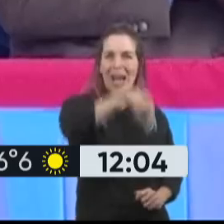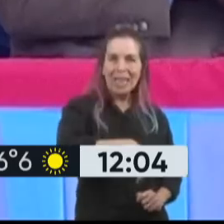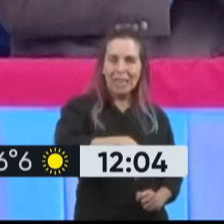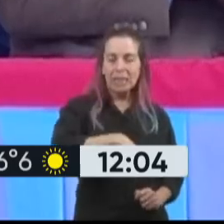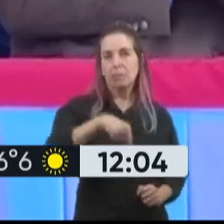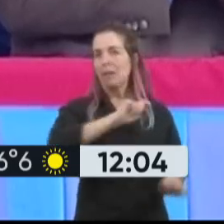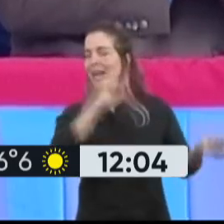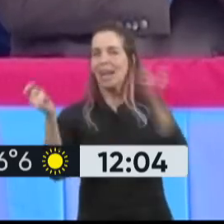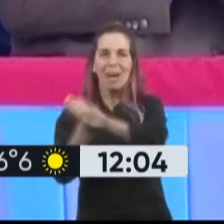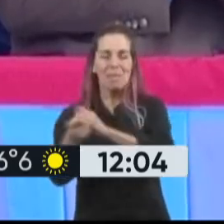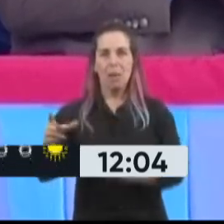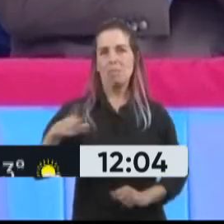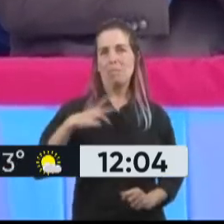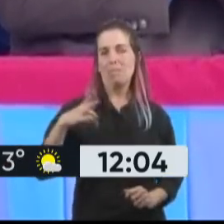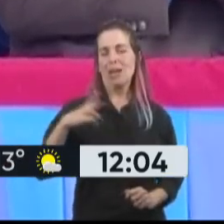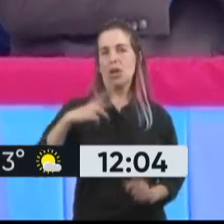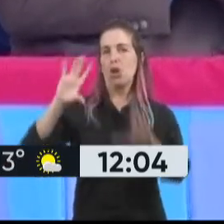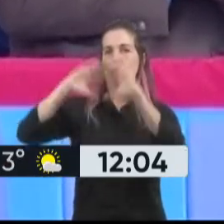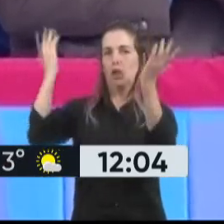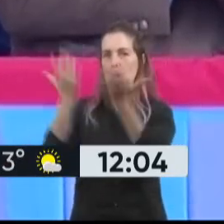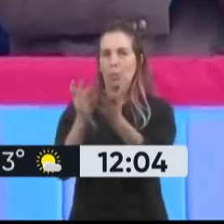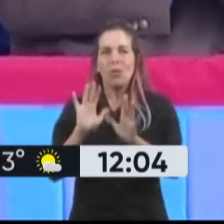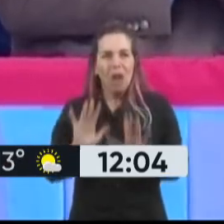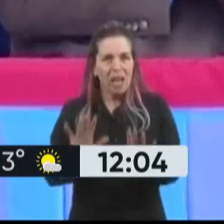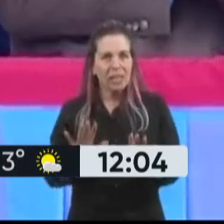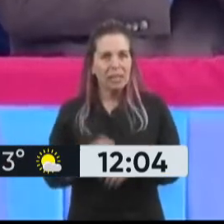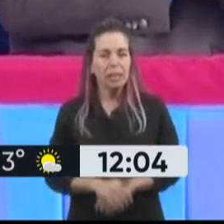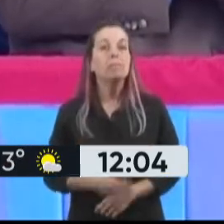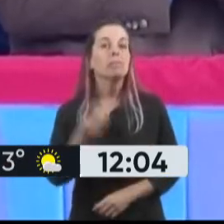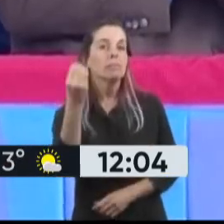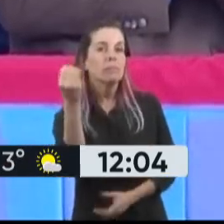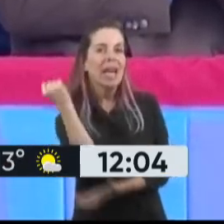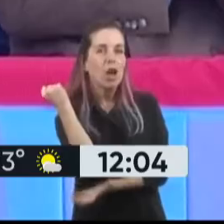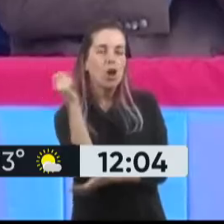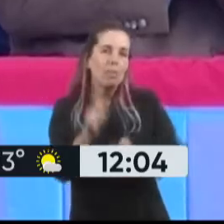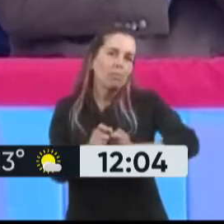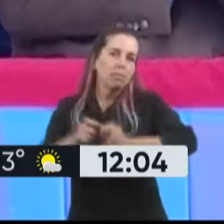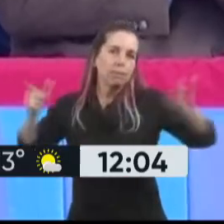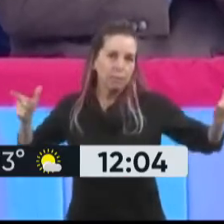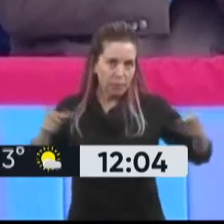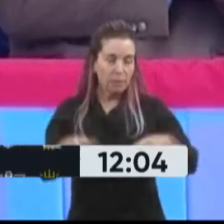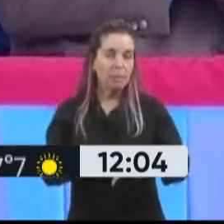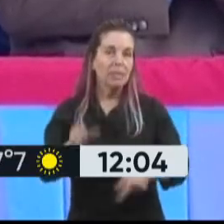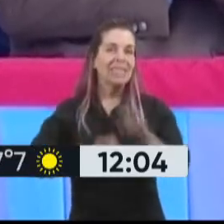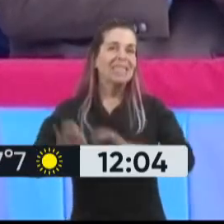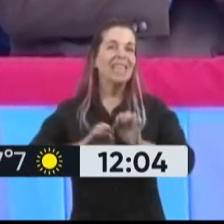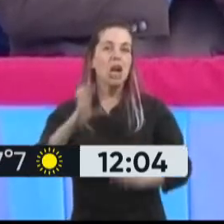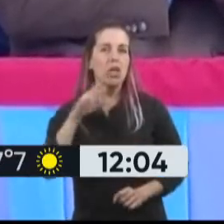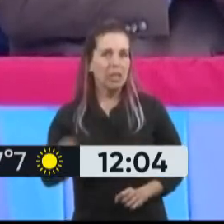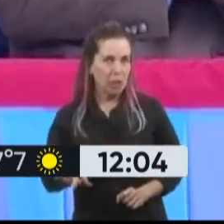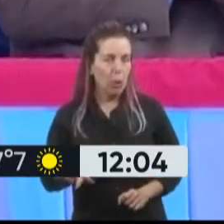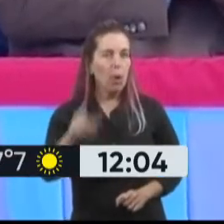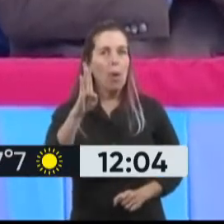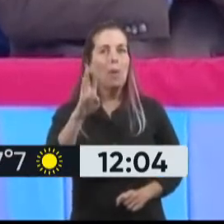más rico del mundo. Es un hecho que la expansión económica fue tan rotunda que alcanzamos un Producto